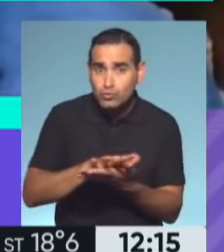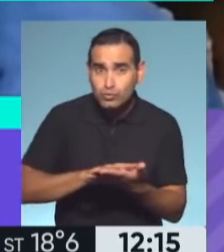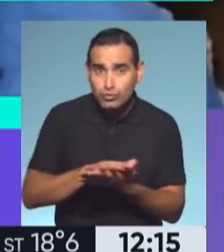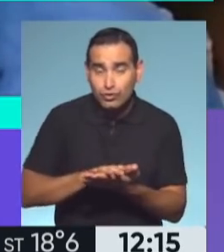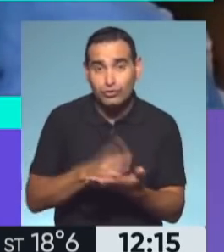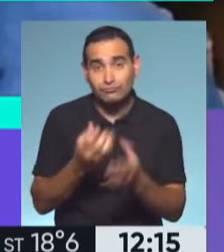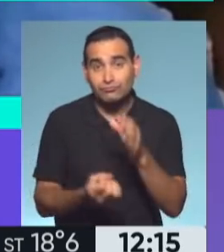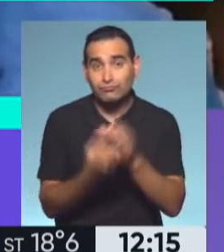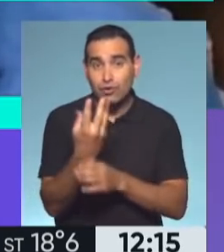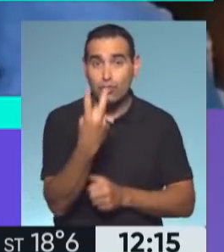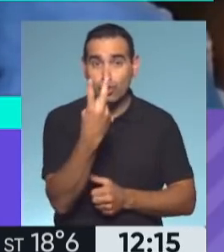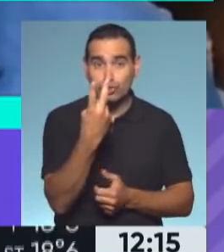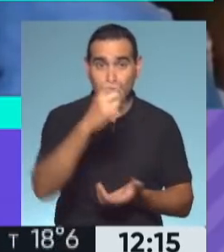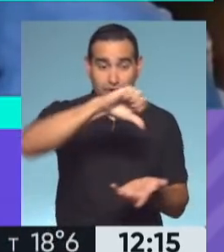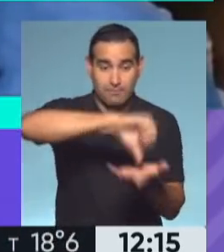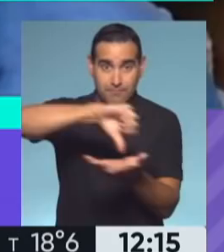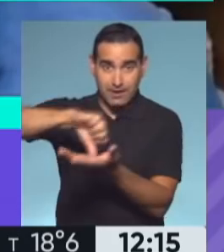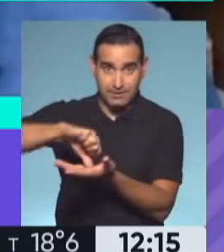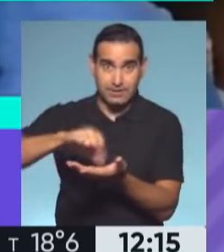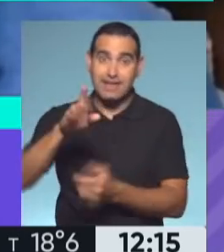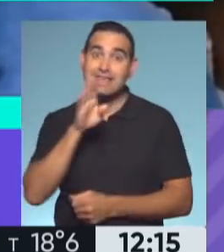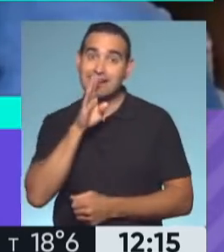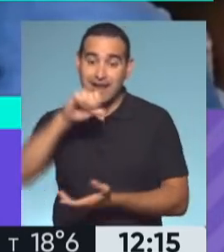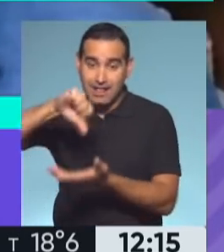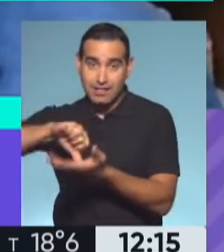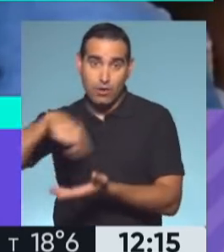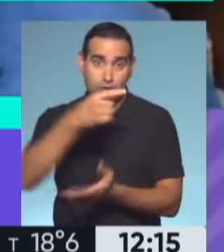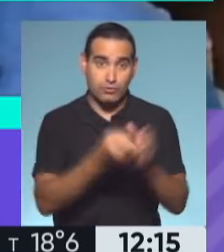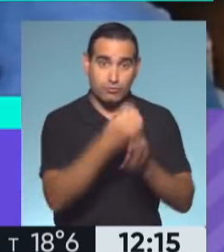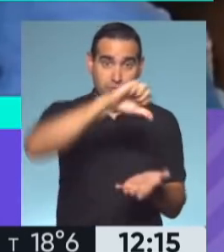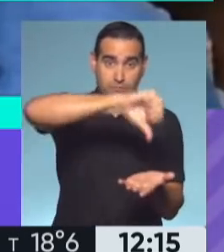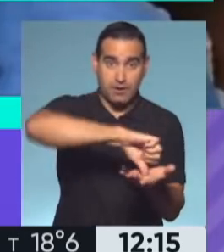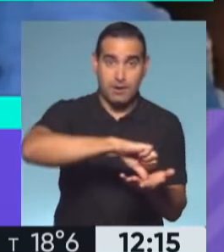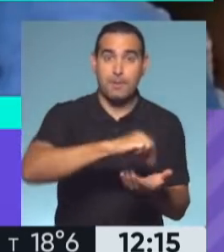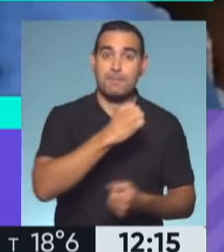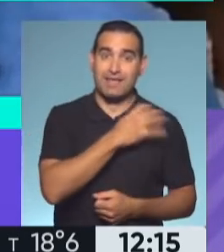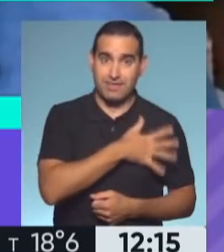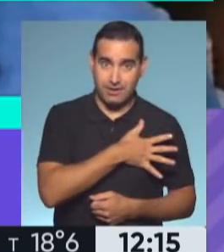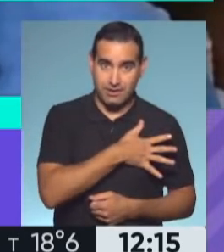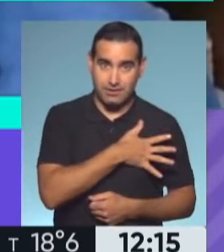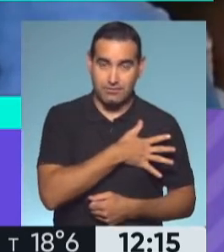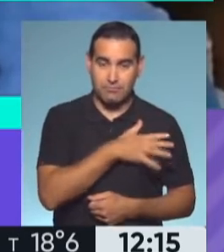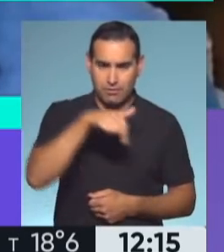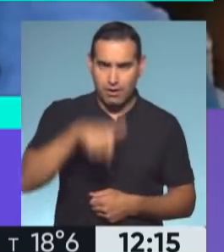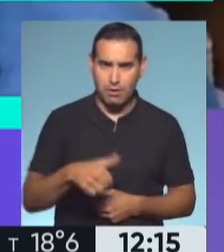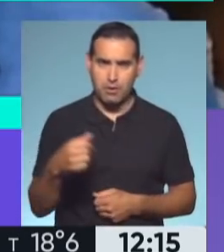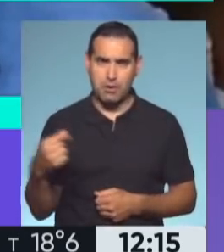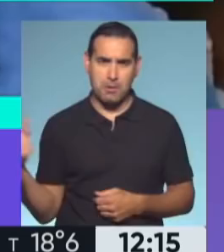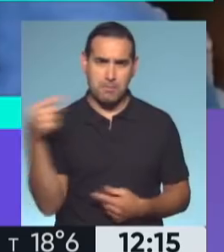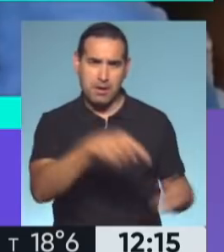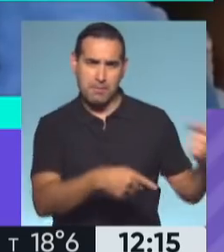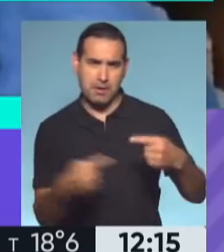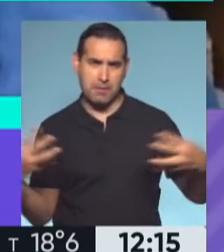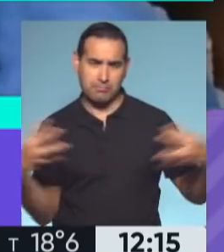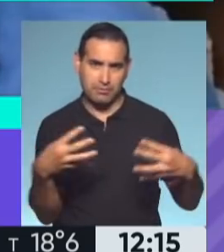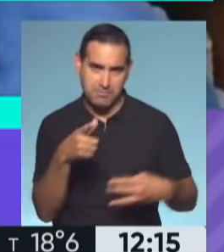la creación de dos estados, el Estado de Israel y Palestina. Ahora, esto en este contexto de ataques permanentes